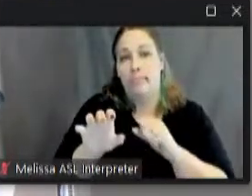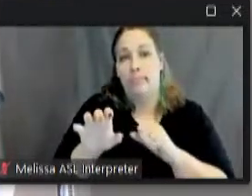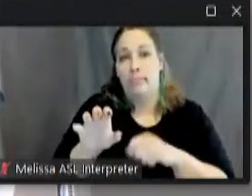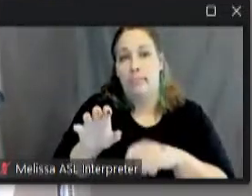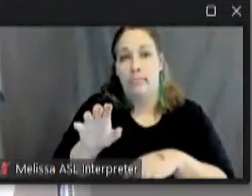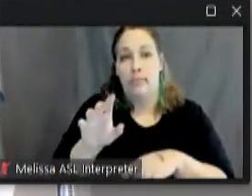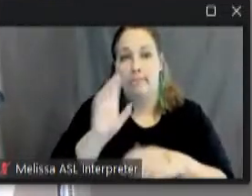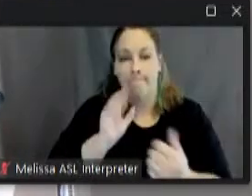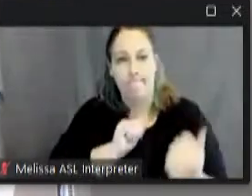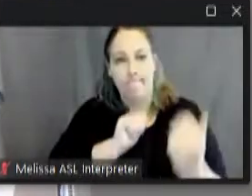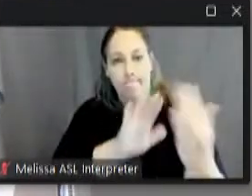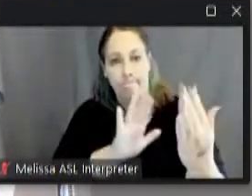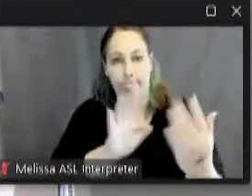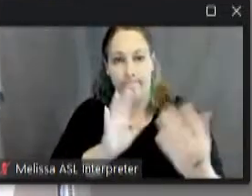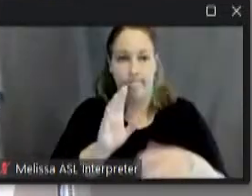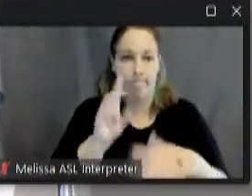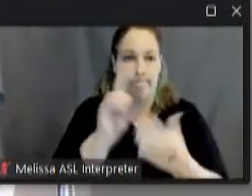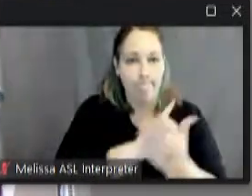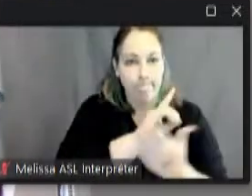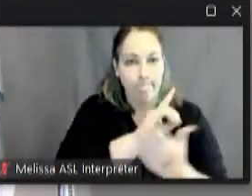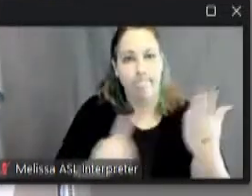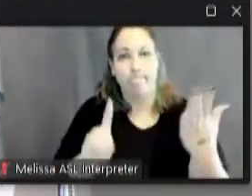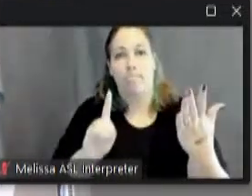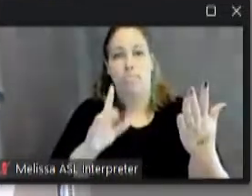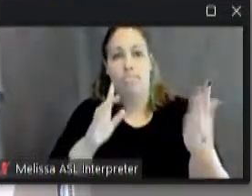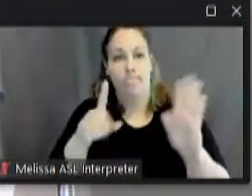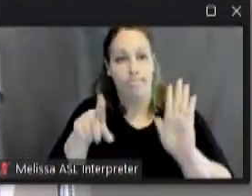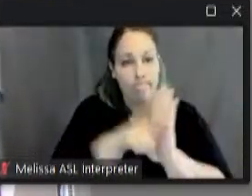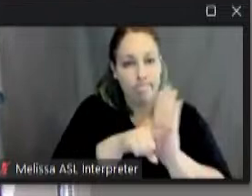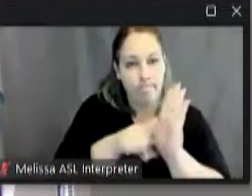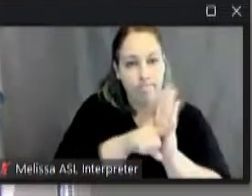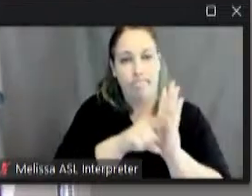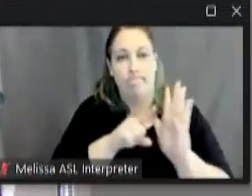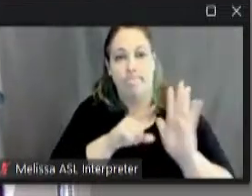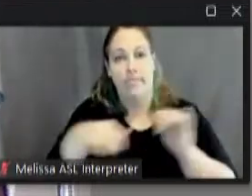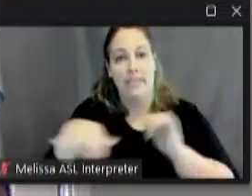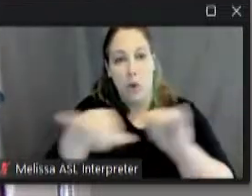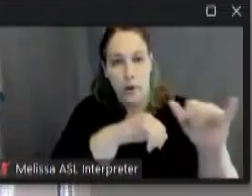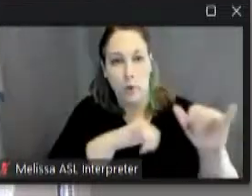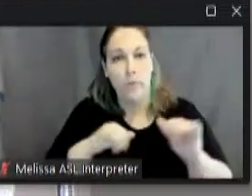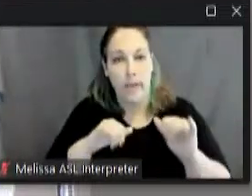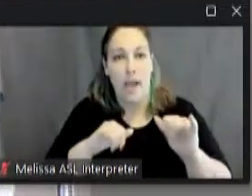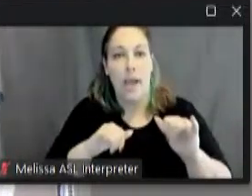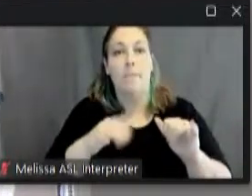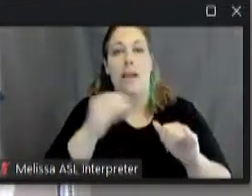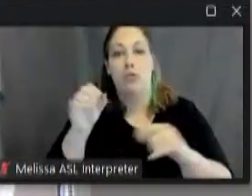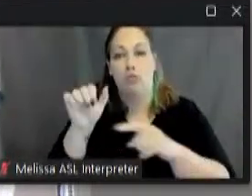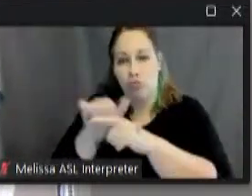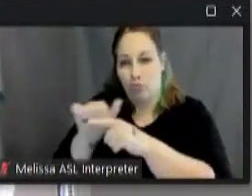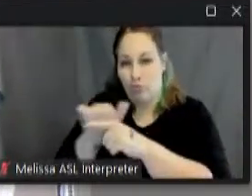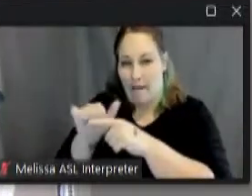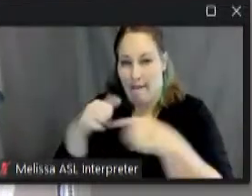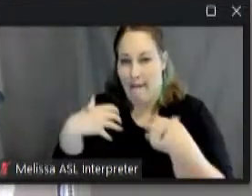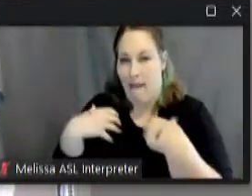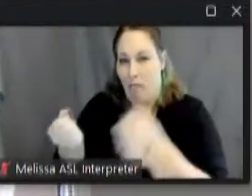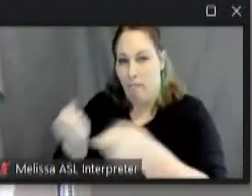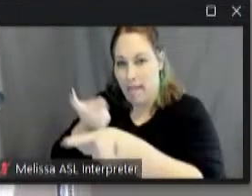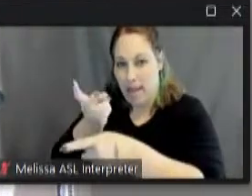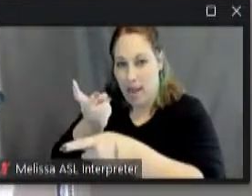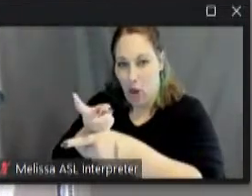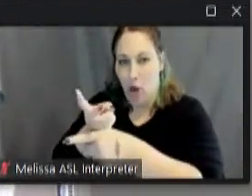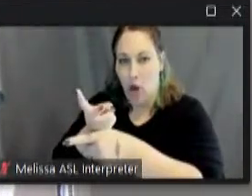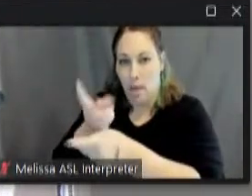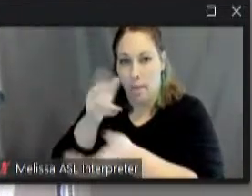la atención a estas necesidades específicas. Finalmente, es urgente que el sistema